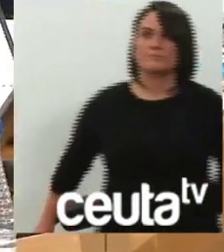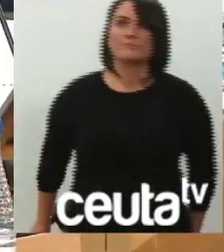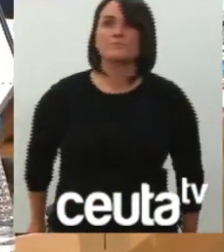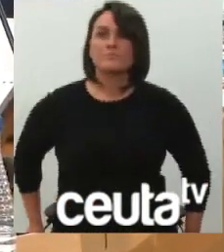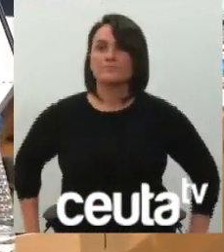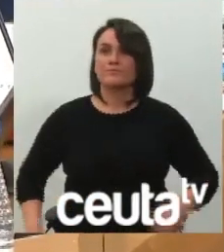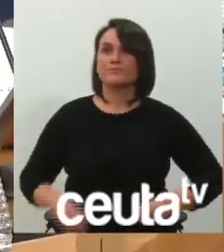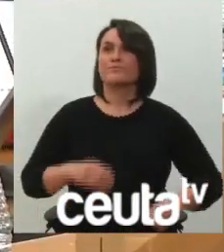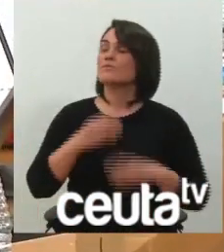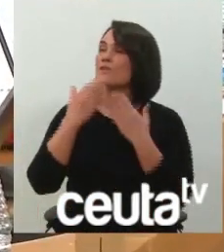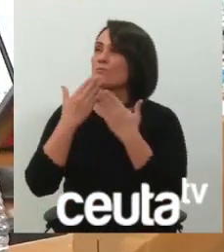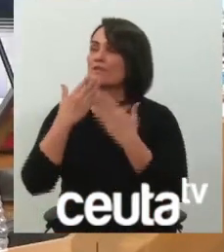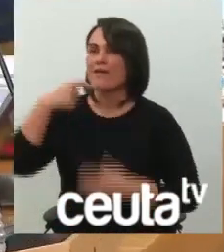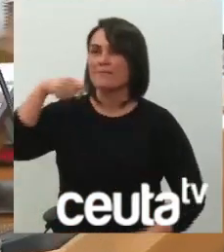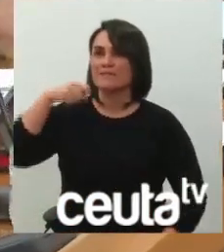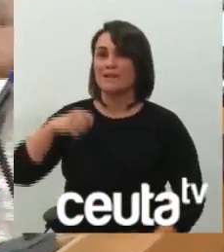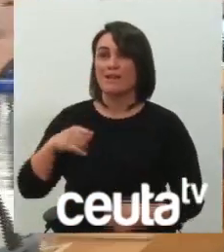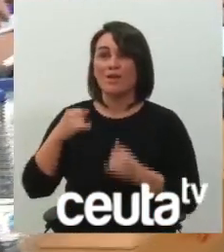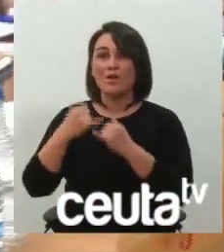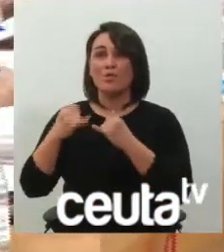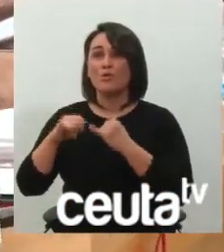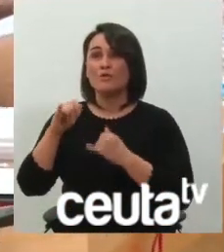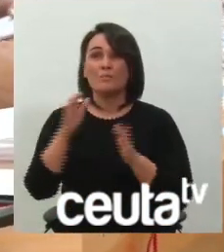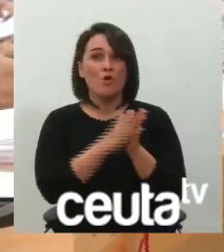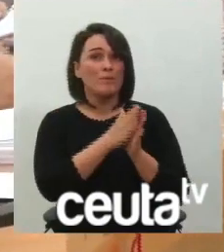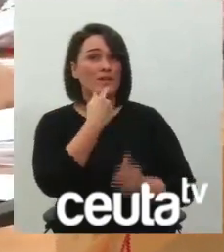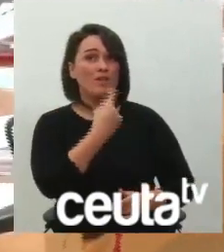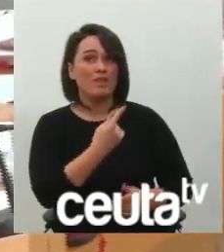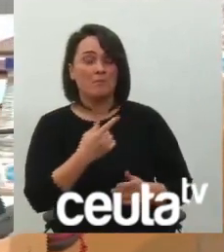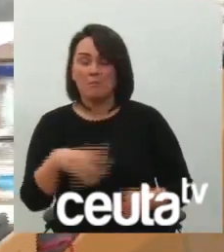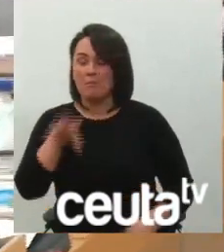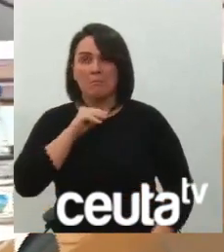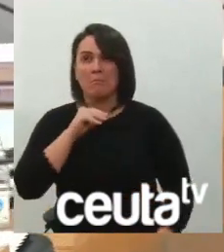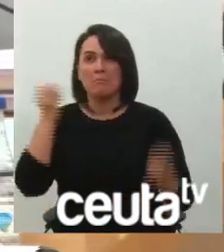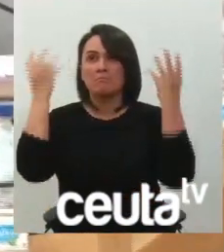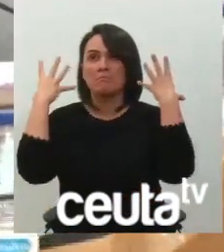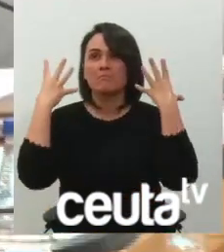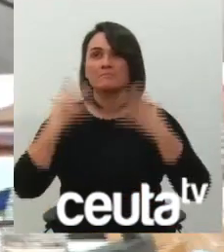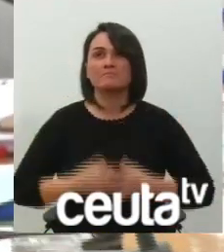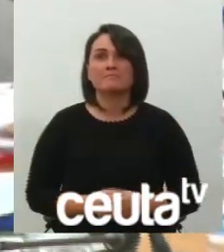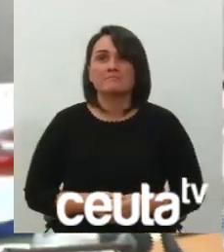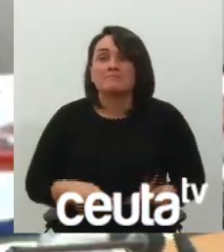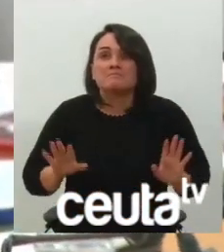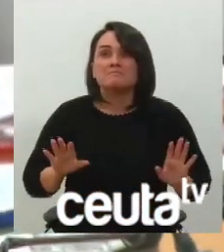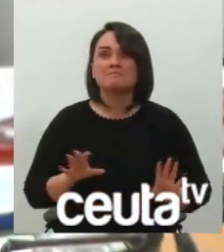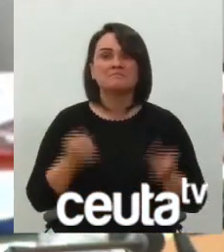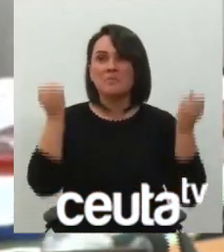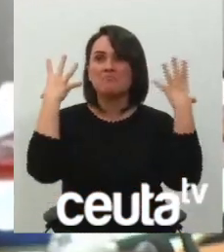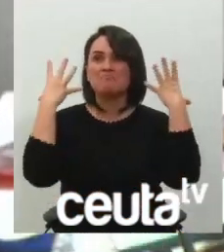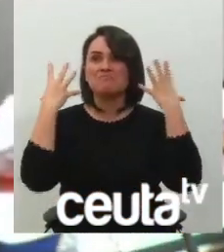muchas gracias presidente lo último no no entendido no he entendido lo que ha dicho vamos que no